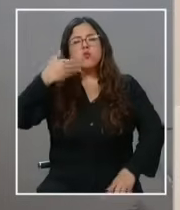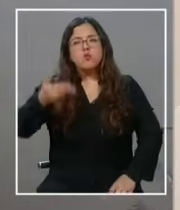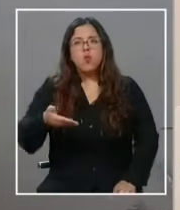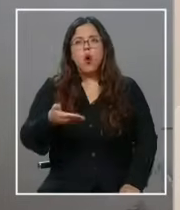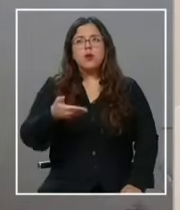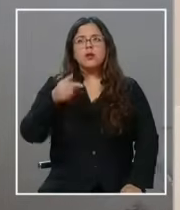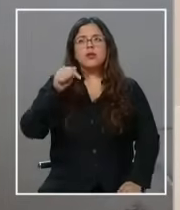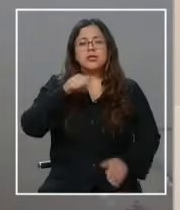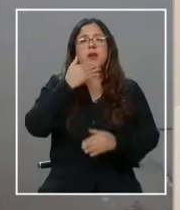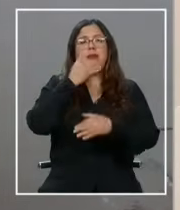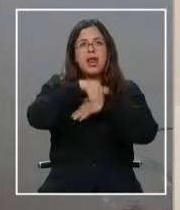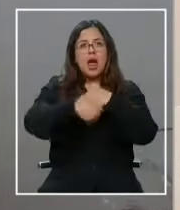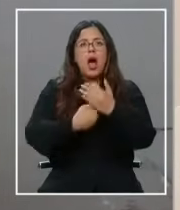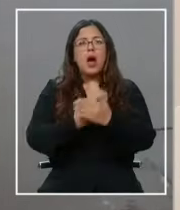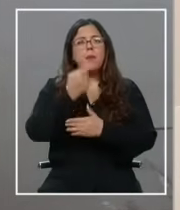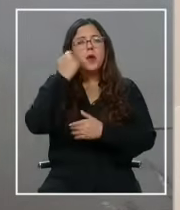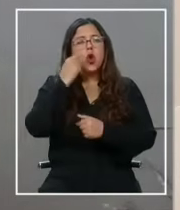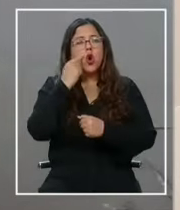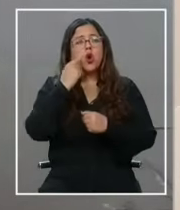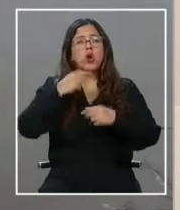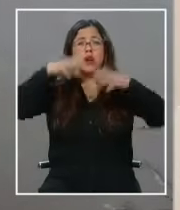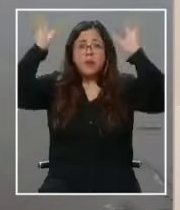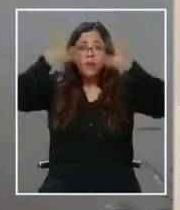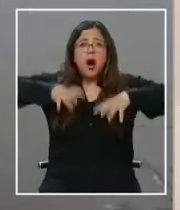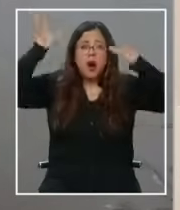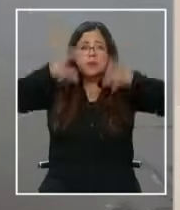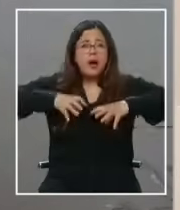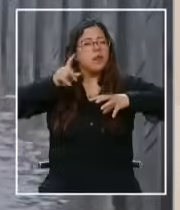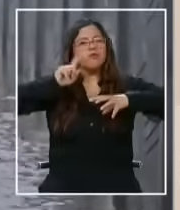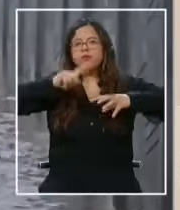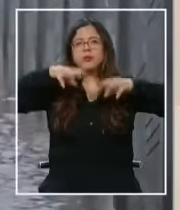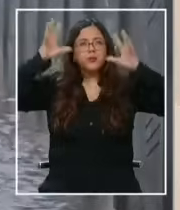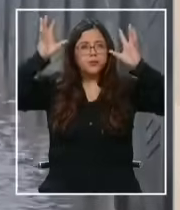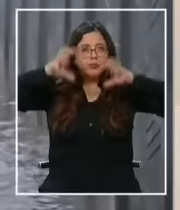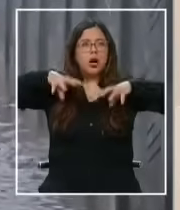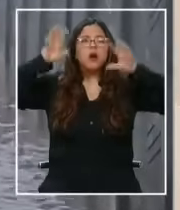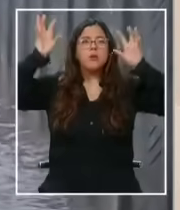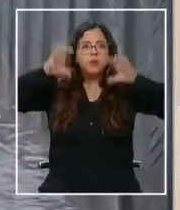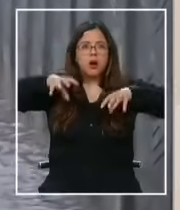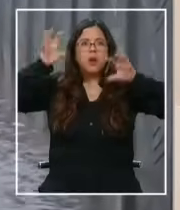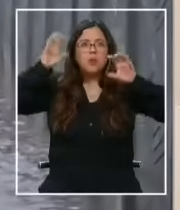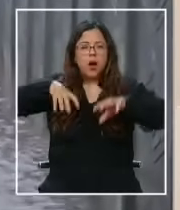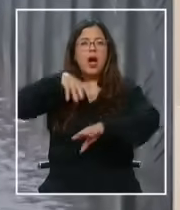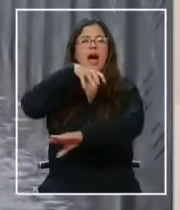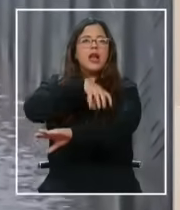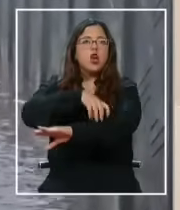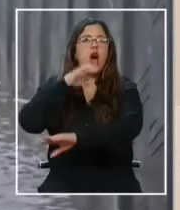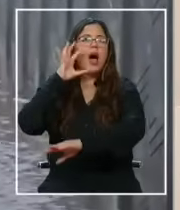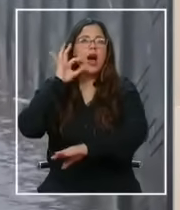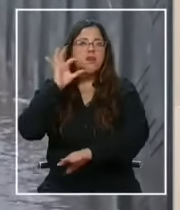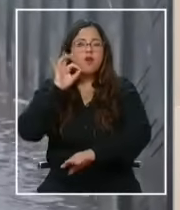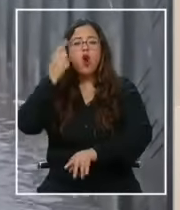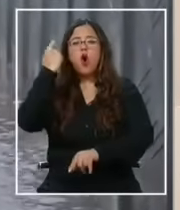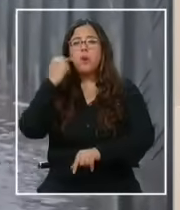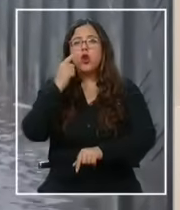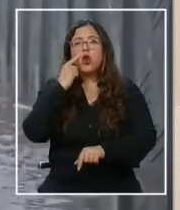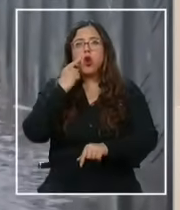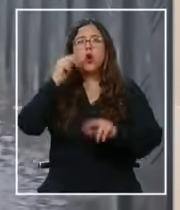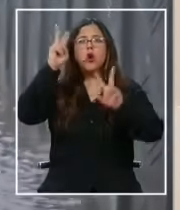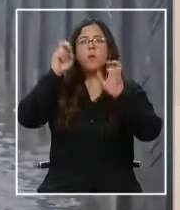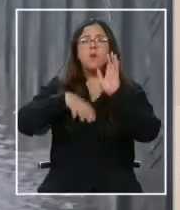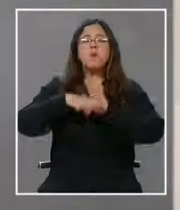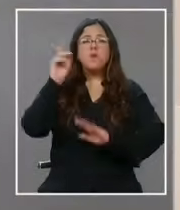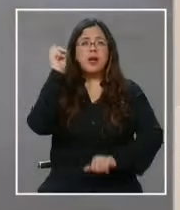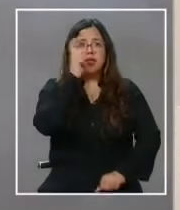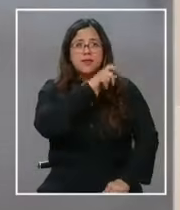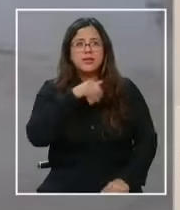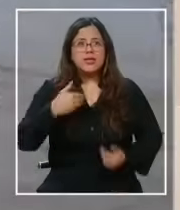durante esta madrugada Lo cierto es que ha bajado la intensidad de la lluvia a esta hora en la región del bío bío pero sin duda el punto más complejo del